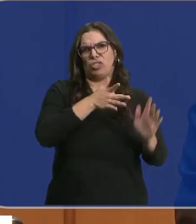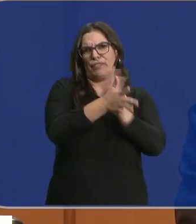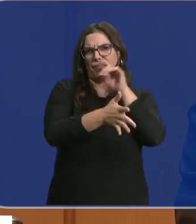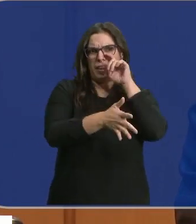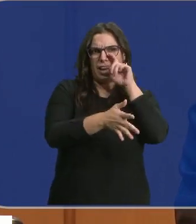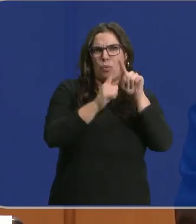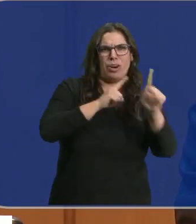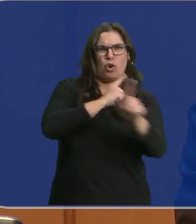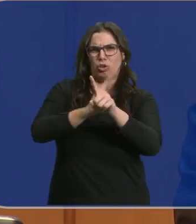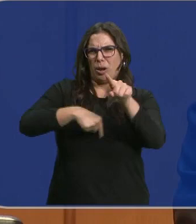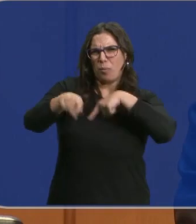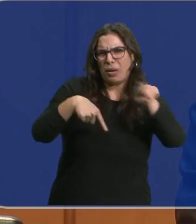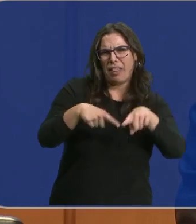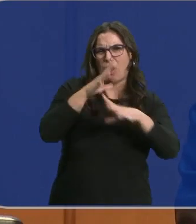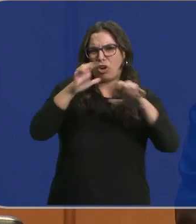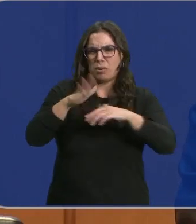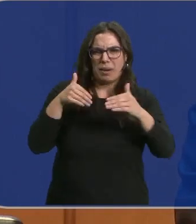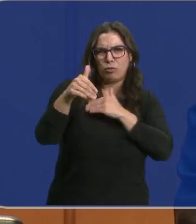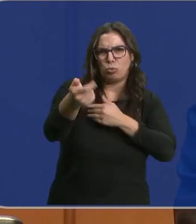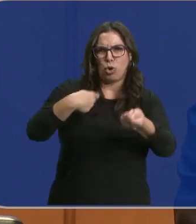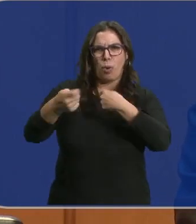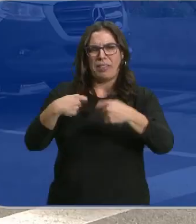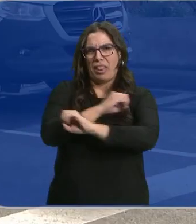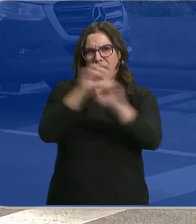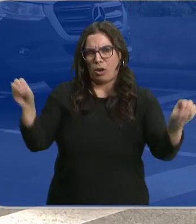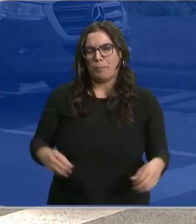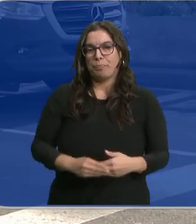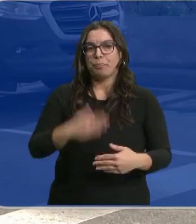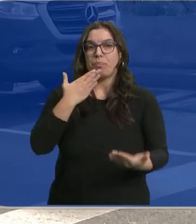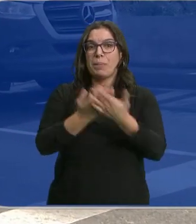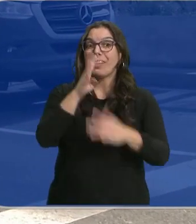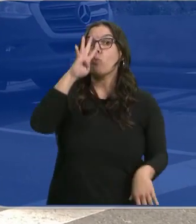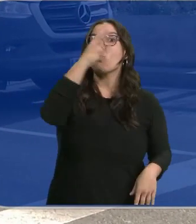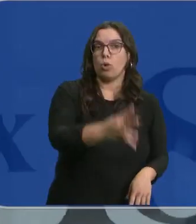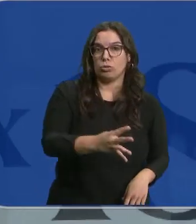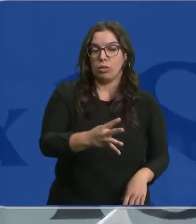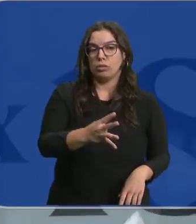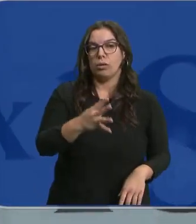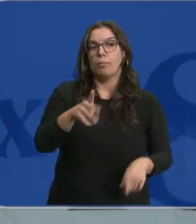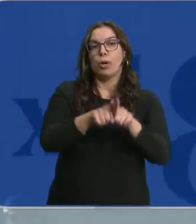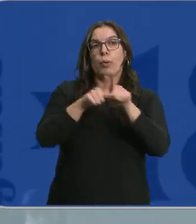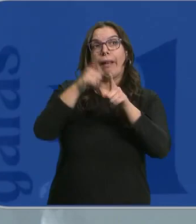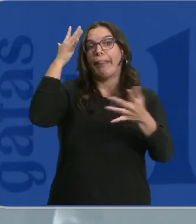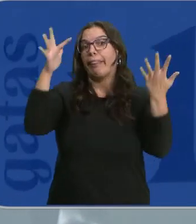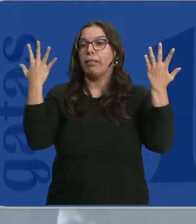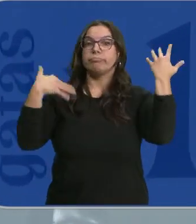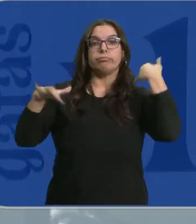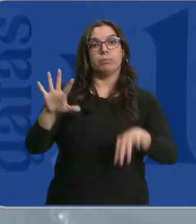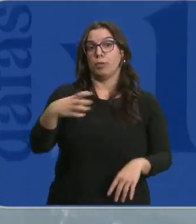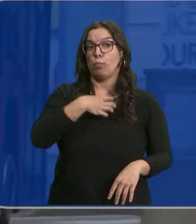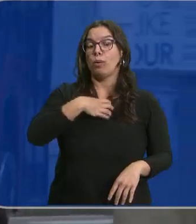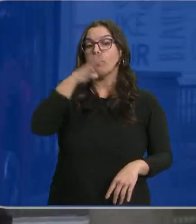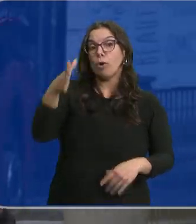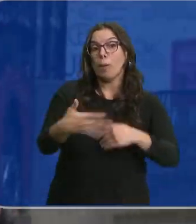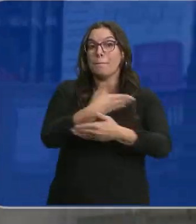no solo contra la movilidad, sino contra el futuro comercial de la zona centro. Pide 4 años más. Eso sí, no vale hacerse el despistado, porque millones de